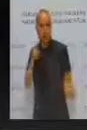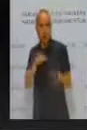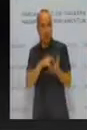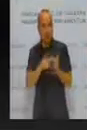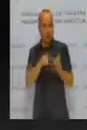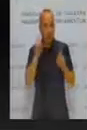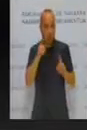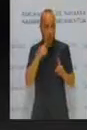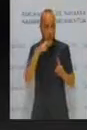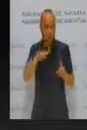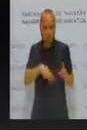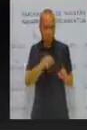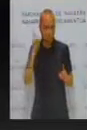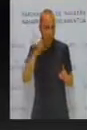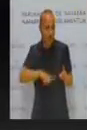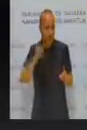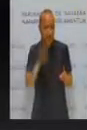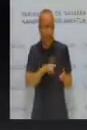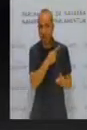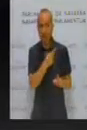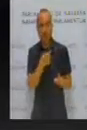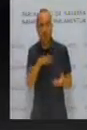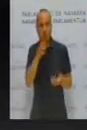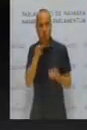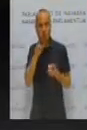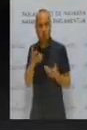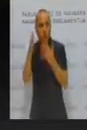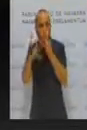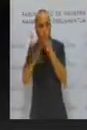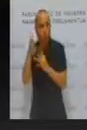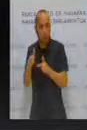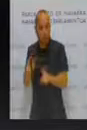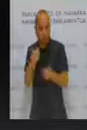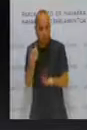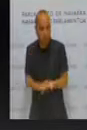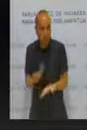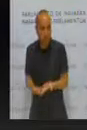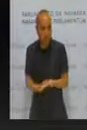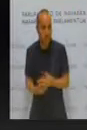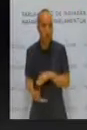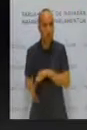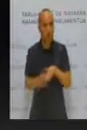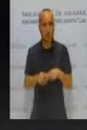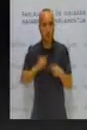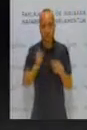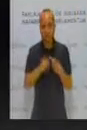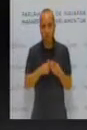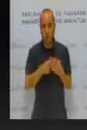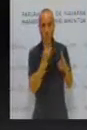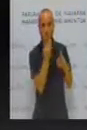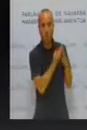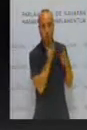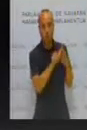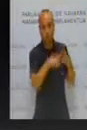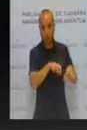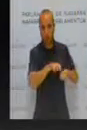eso es falso, porque los números así lo demuestran. En segundo lugar, que el cuatripartito, por lo tanto este